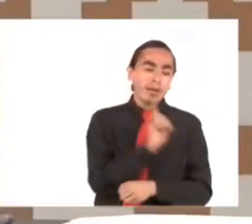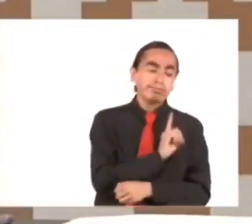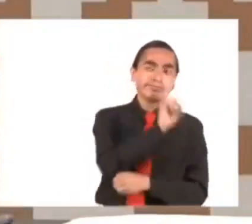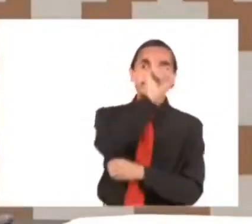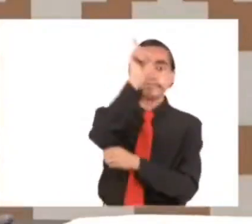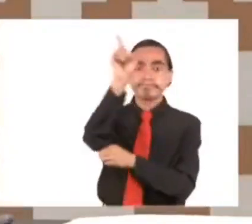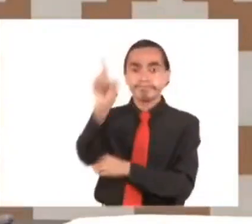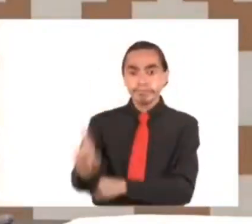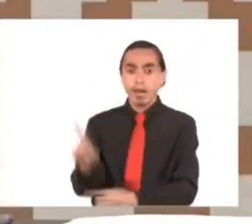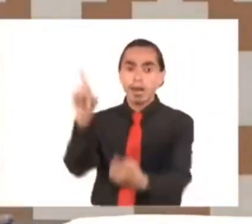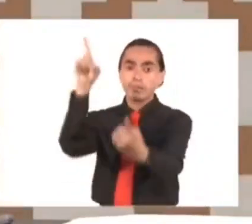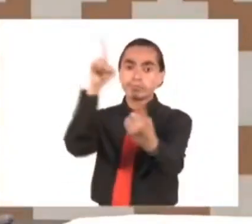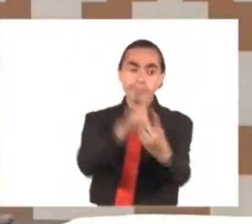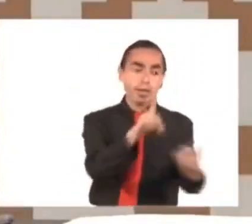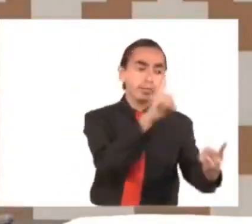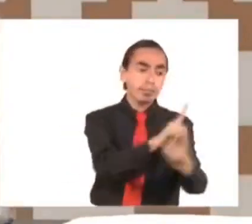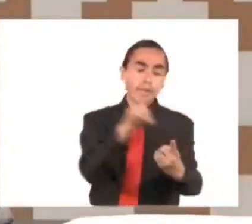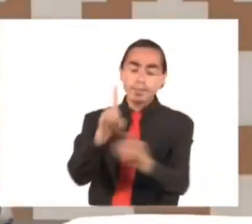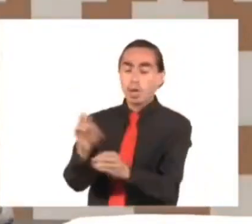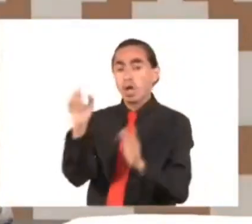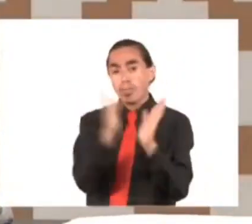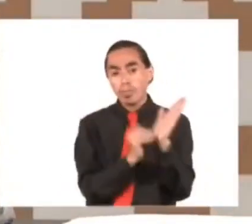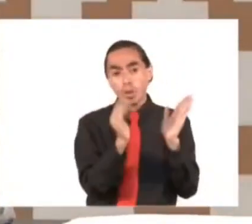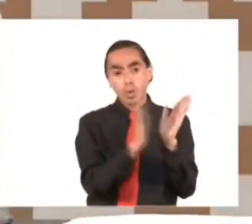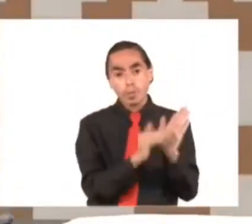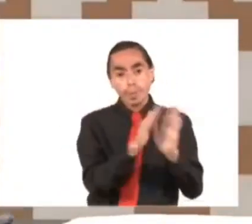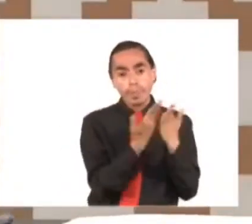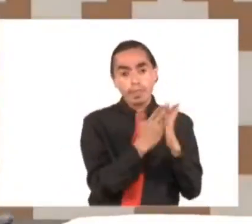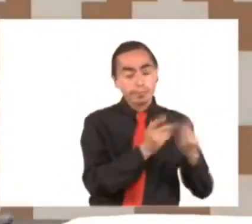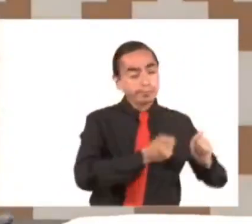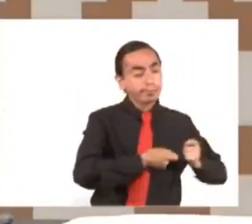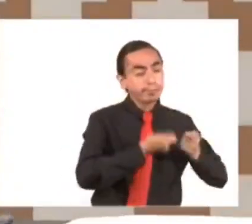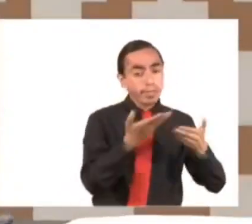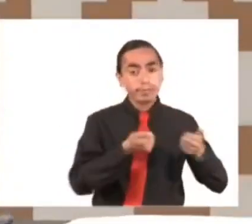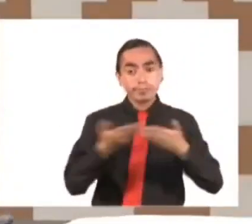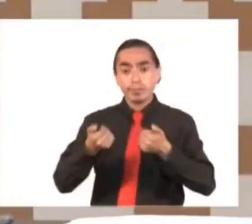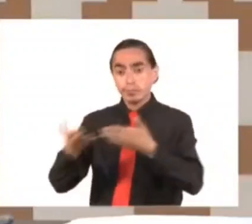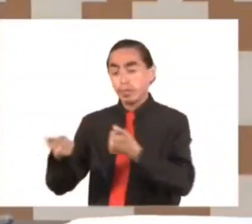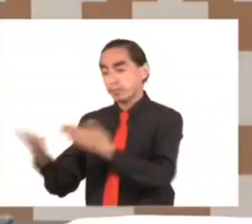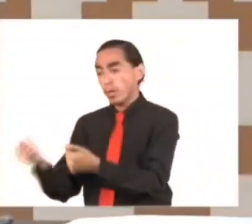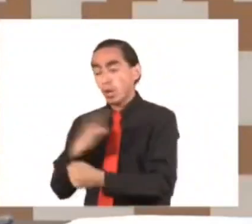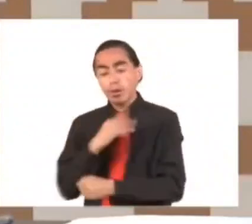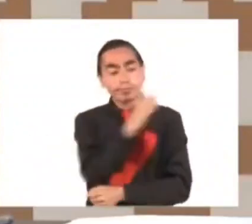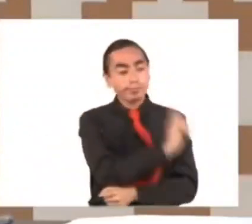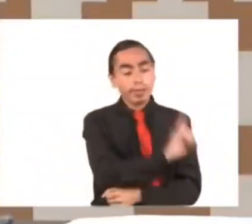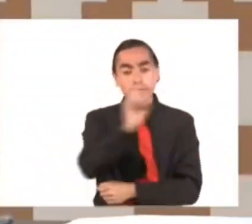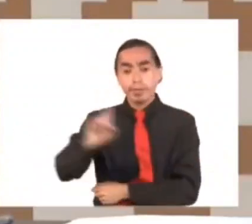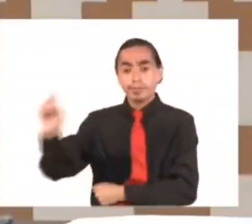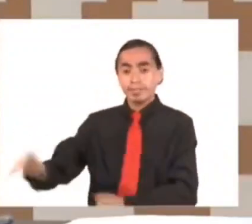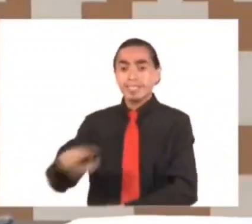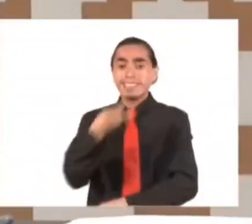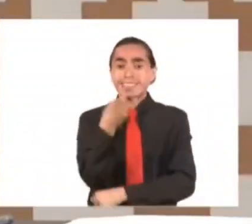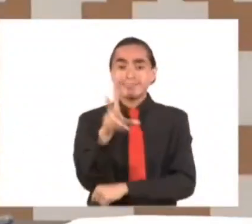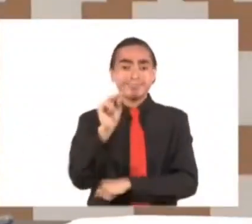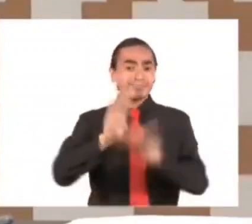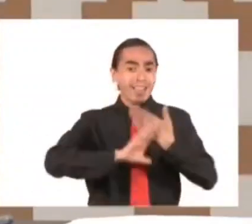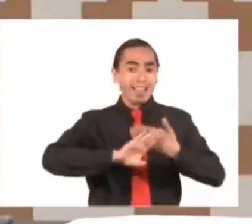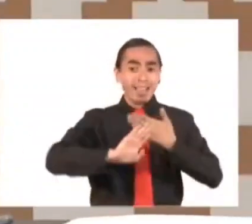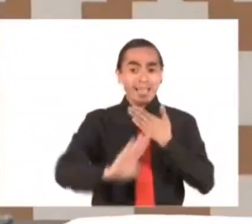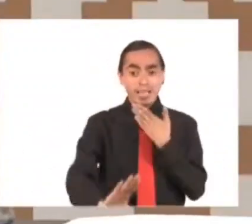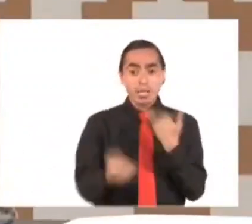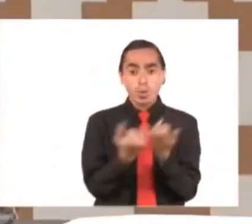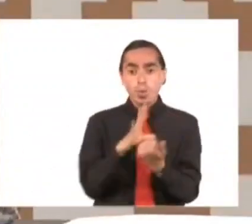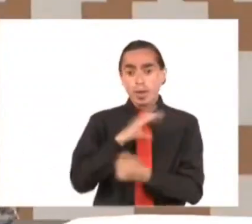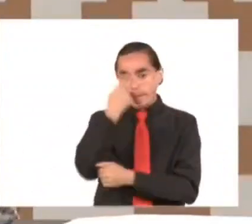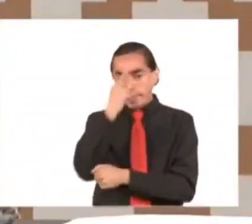solo llevar un expediente de este lugar de un lado al otro, de este tamaño de un lado al otro, perdón, pero también permitiendo que como